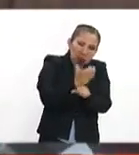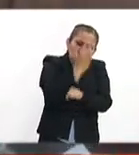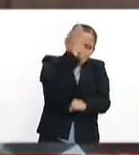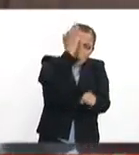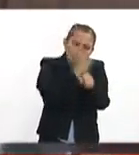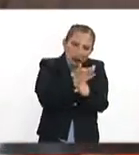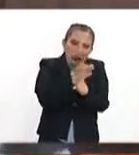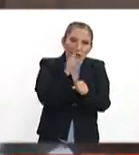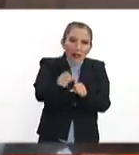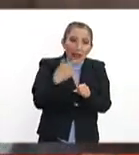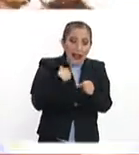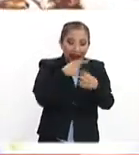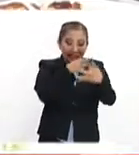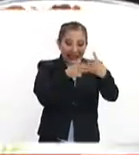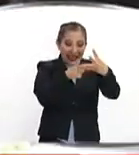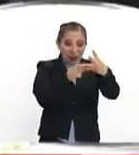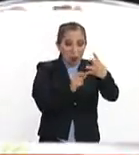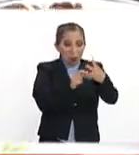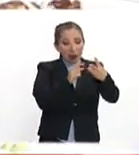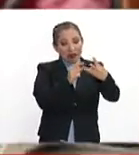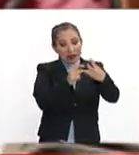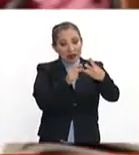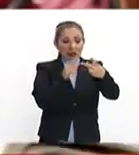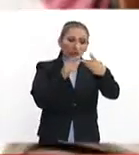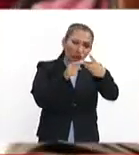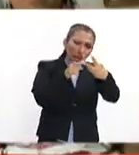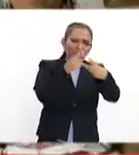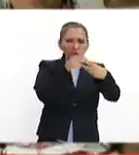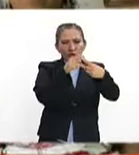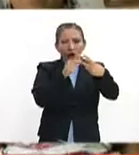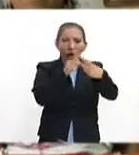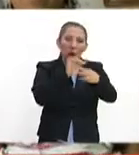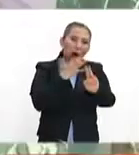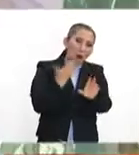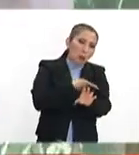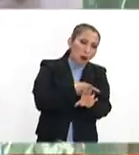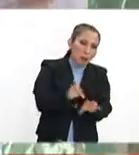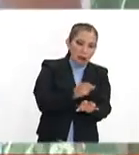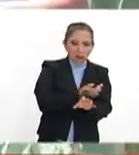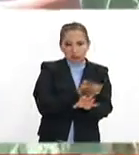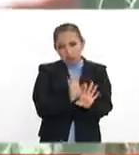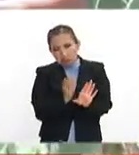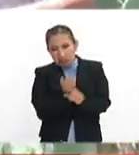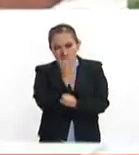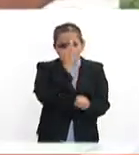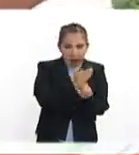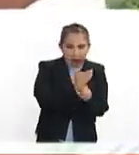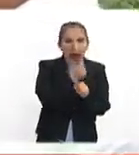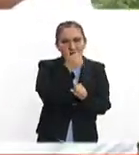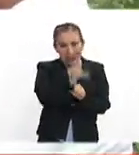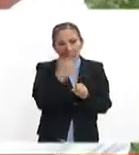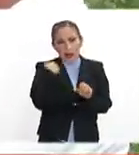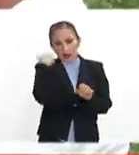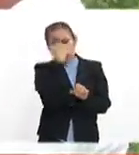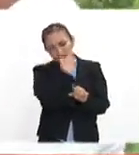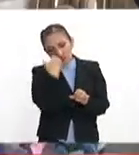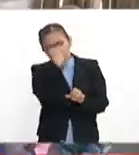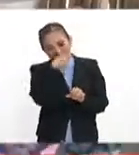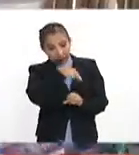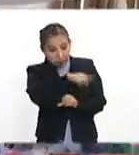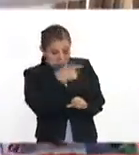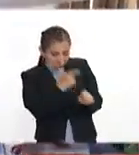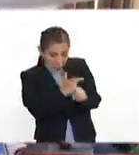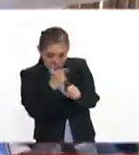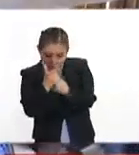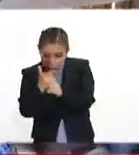tiene menos de 3 carencias, se considera en una pobreza moderada. Así es como quien está en esa